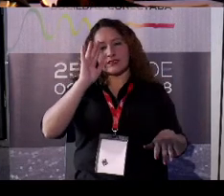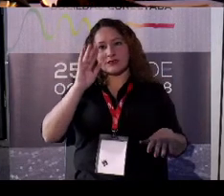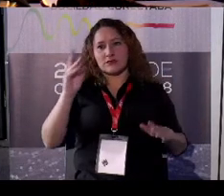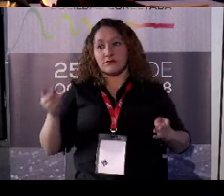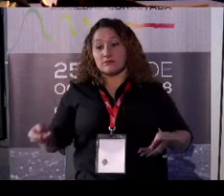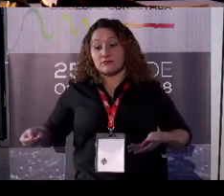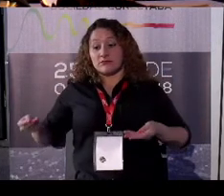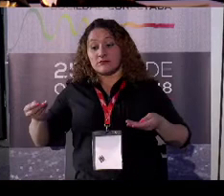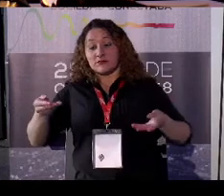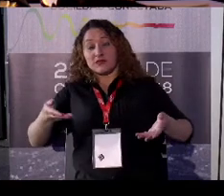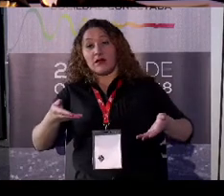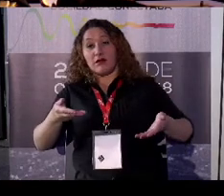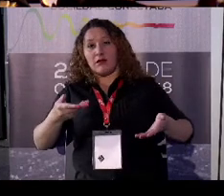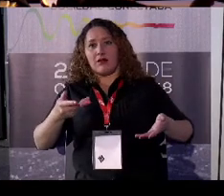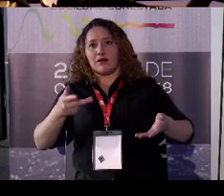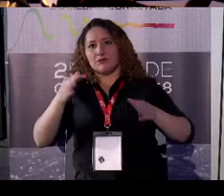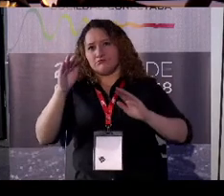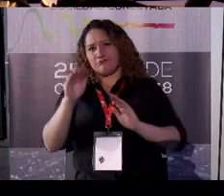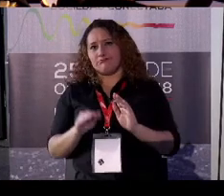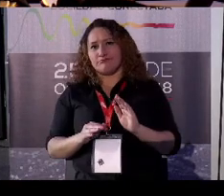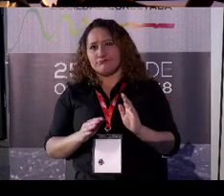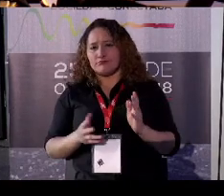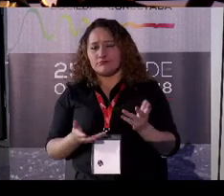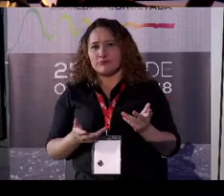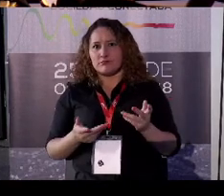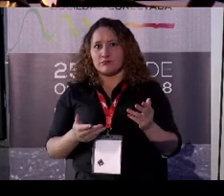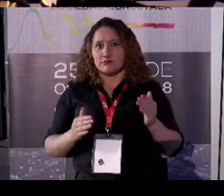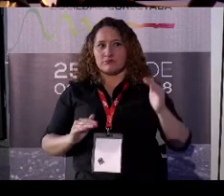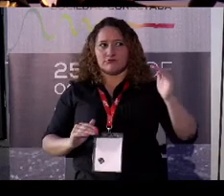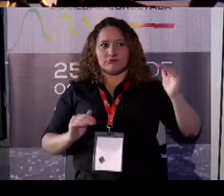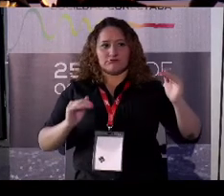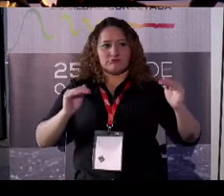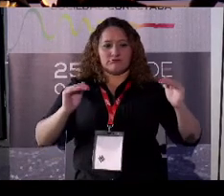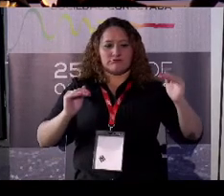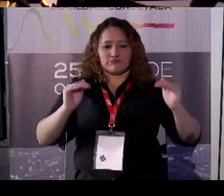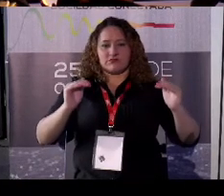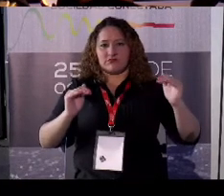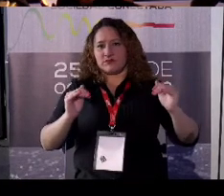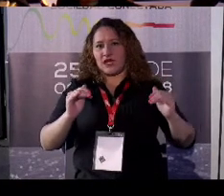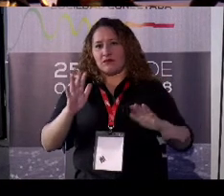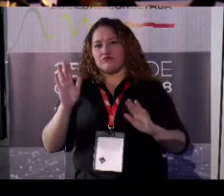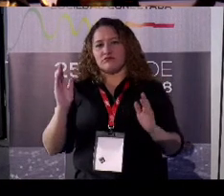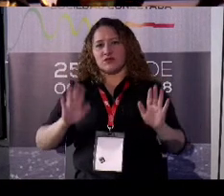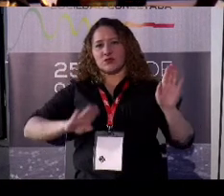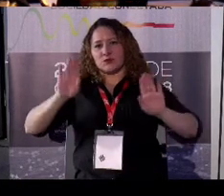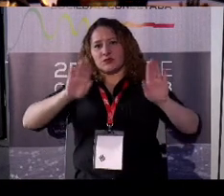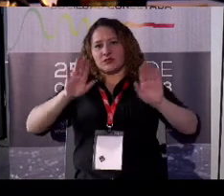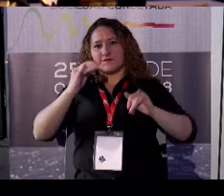ofreciendo. Entonces, cuando estos dos números se equilibren, la subasta se termina.